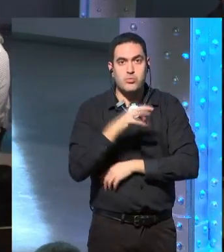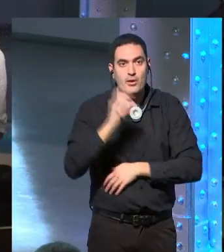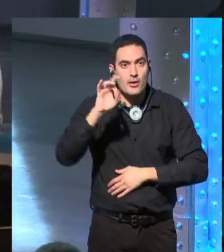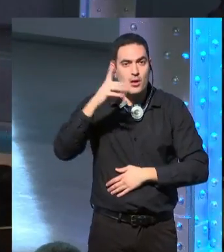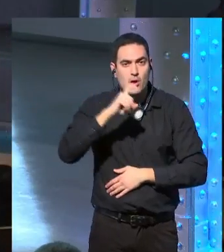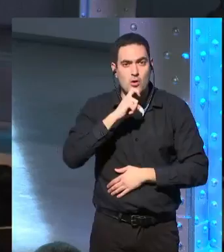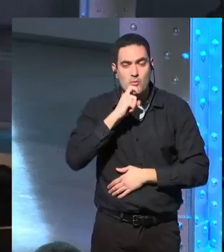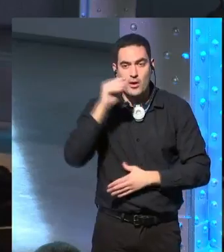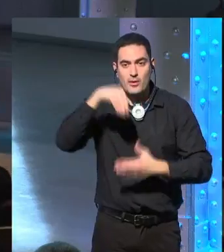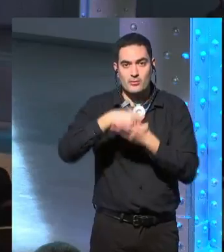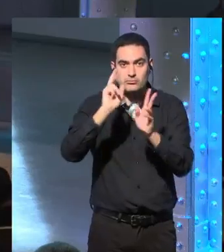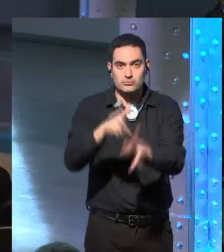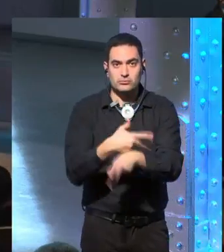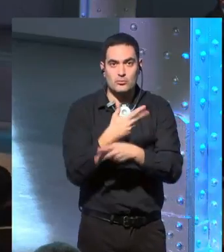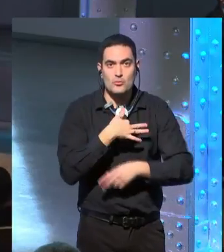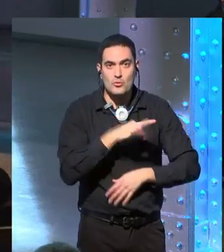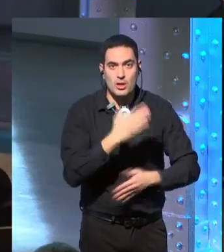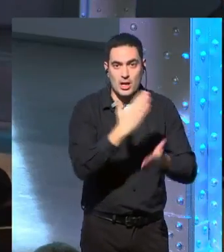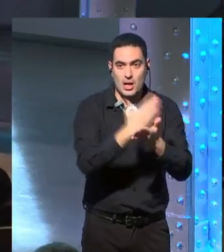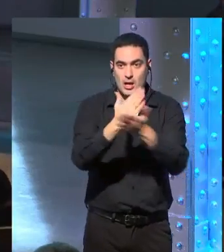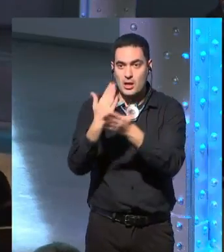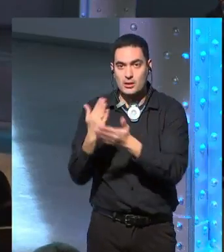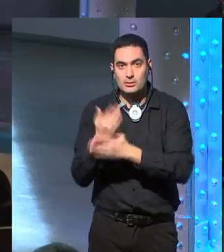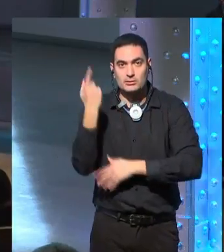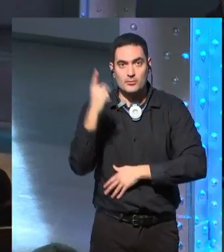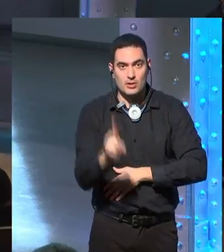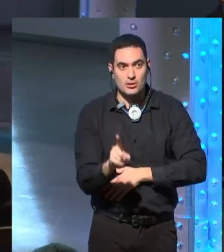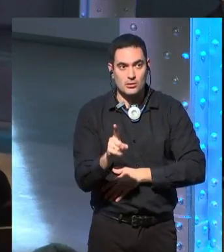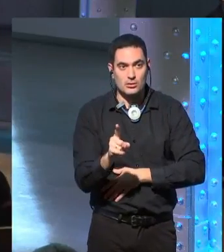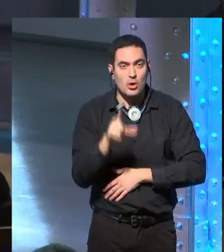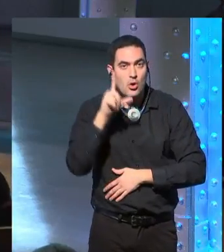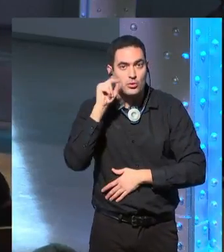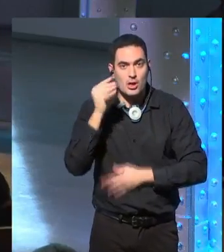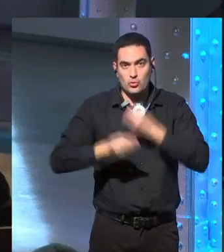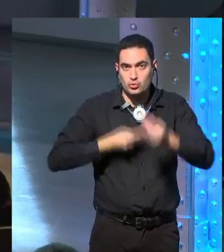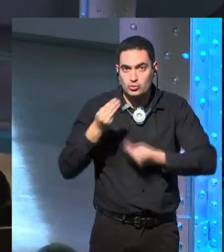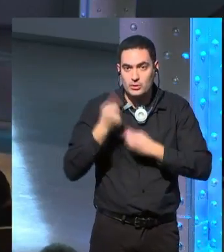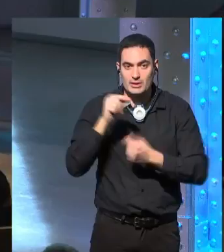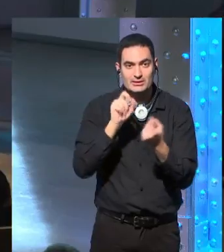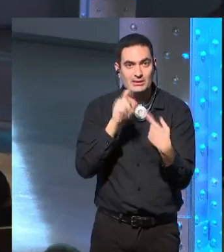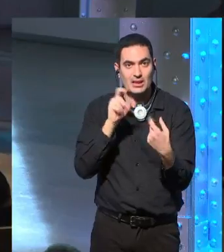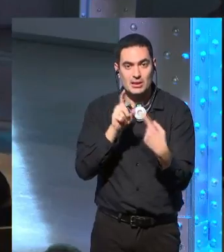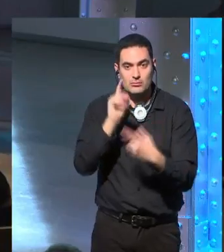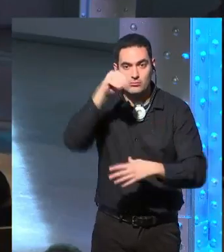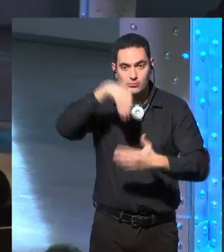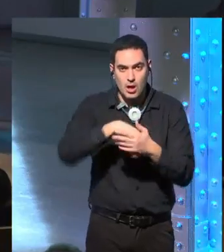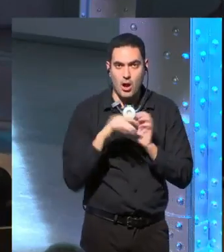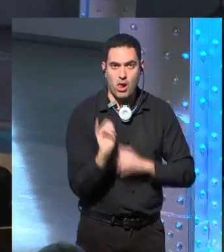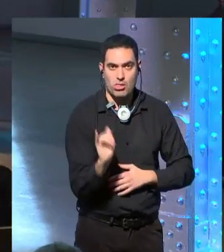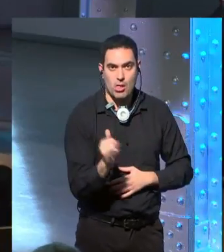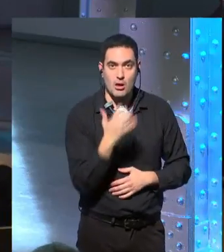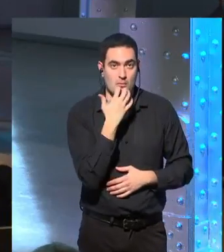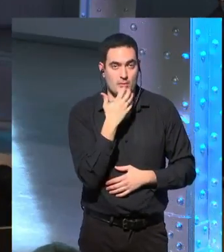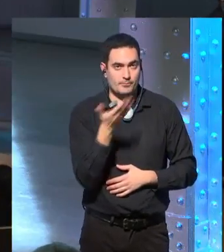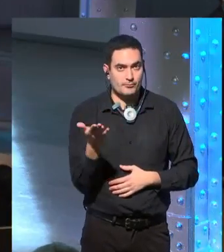meter Skype en el aula. Hay clases que también utilizan Twitter y tienen chats en Twitter.